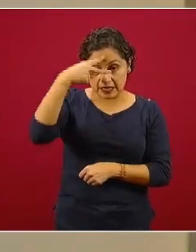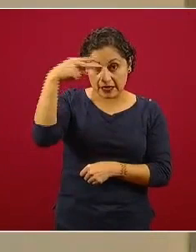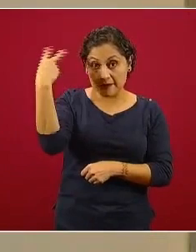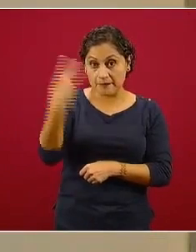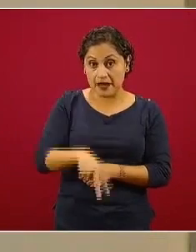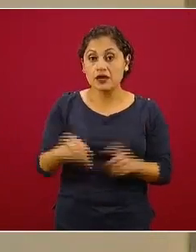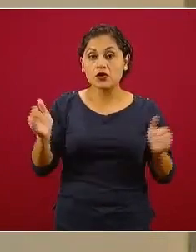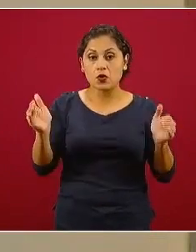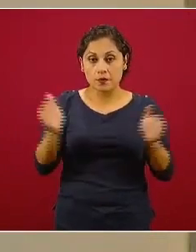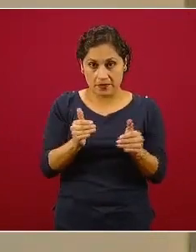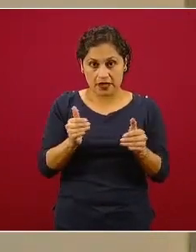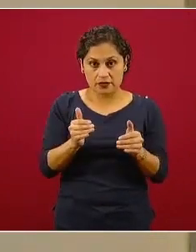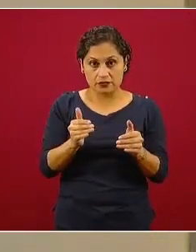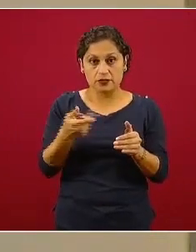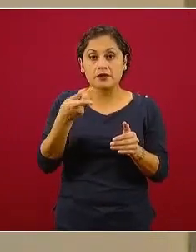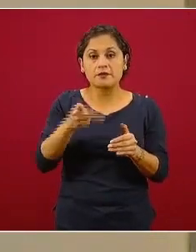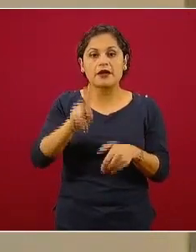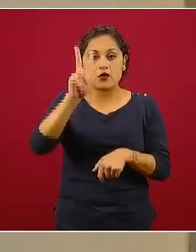al existente.